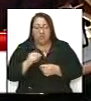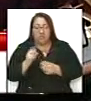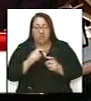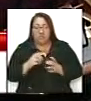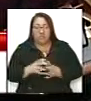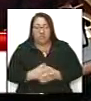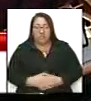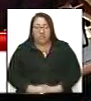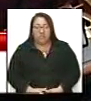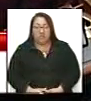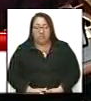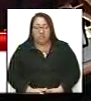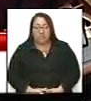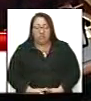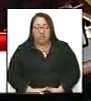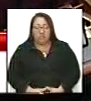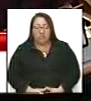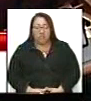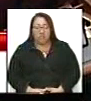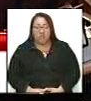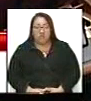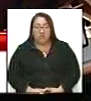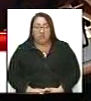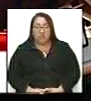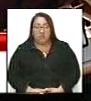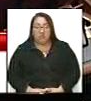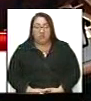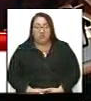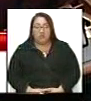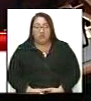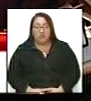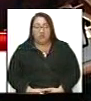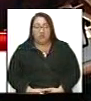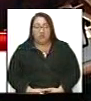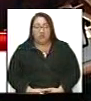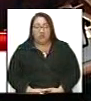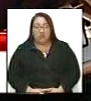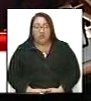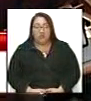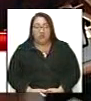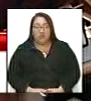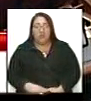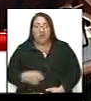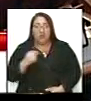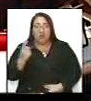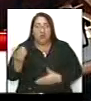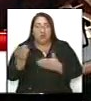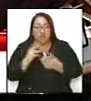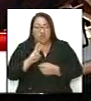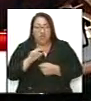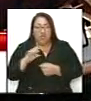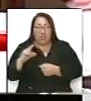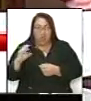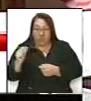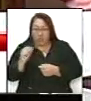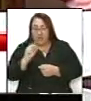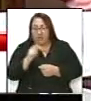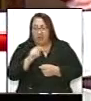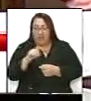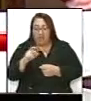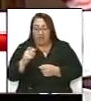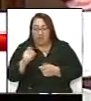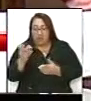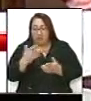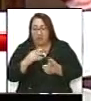debate. Por favor. Para los que vienen por primera vez, por cierto, doy la bienvenida al congresista César Villanueva, congresista Segundo Tapia,